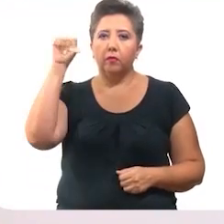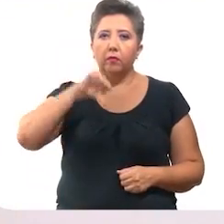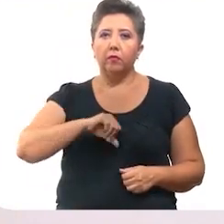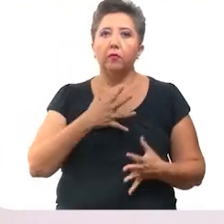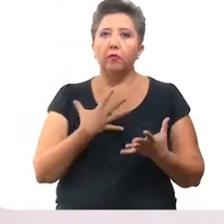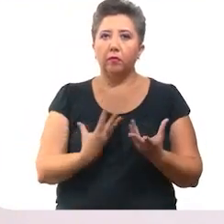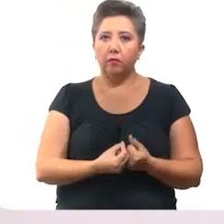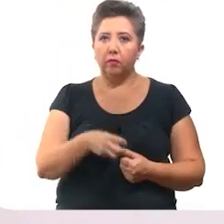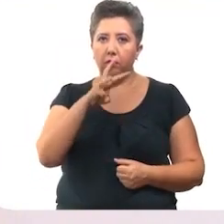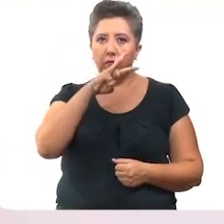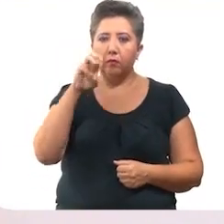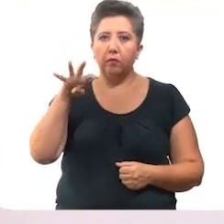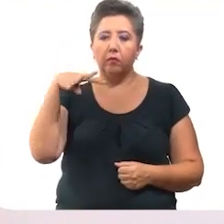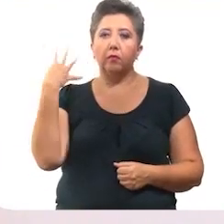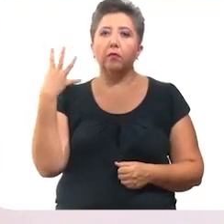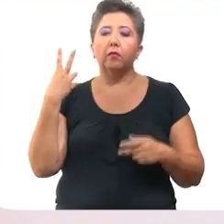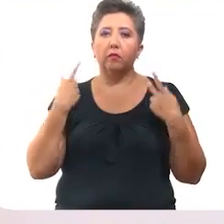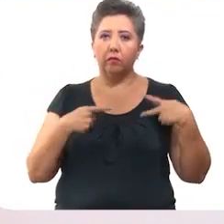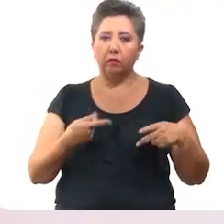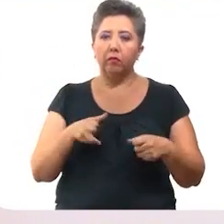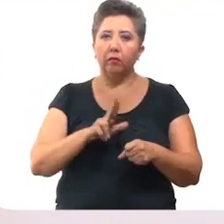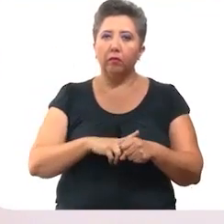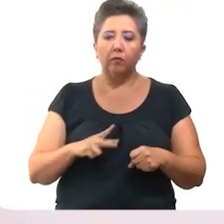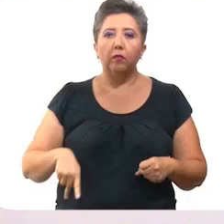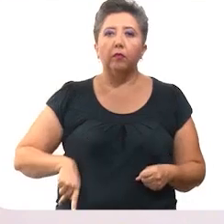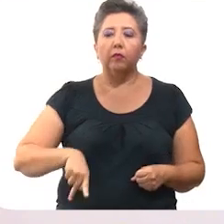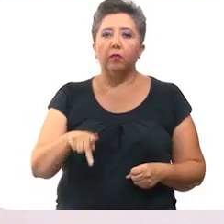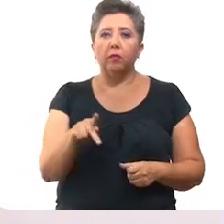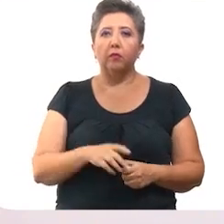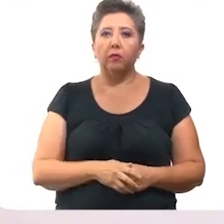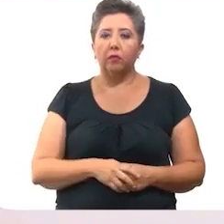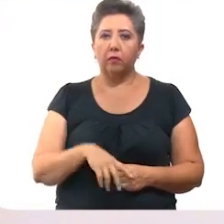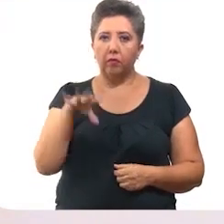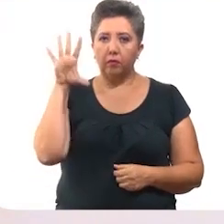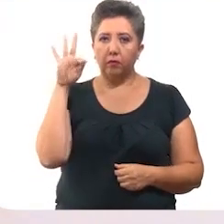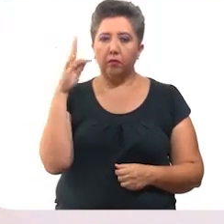día de hoy tenemos 314 pacientes en hospitales públicos.